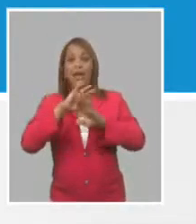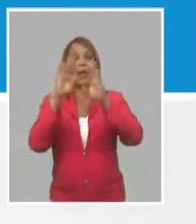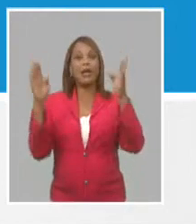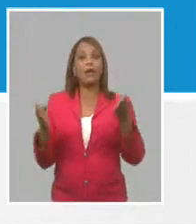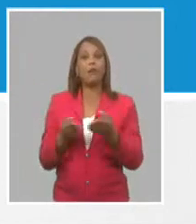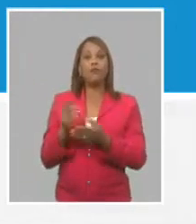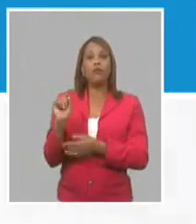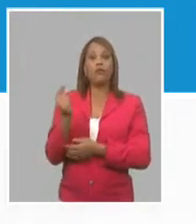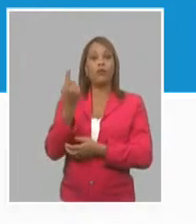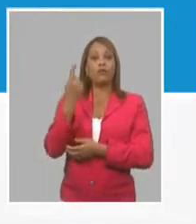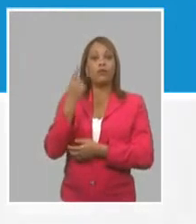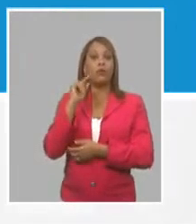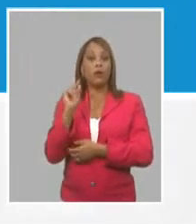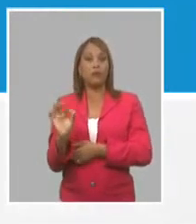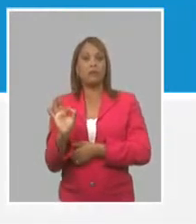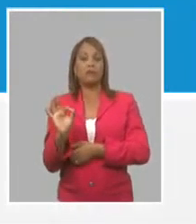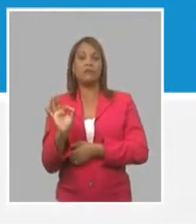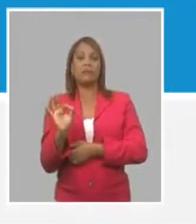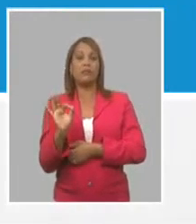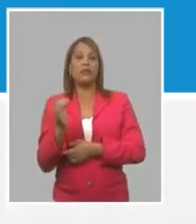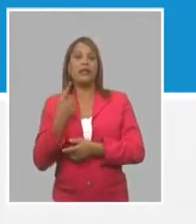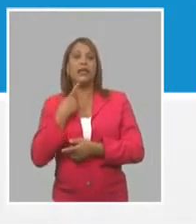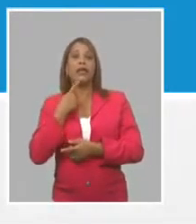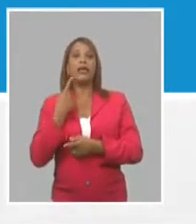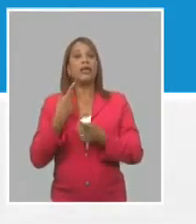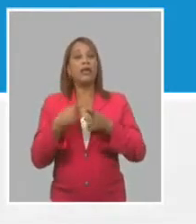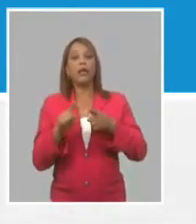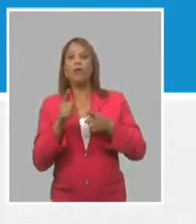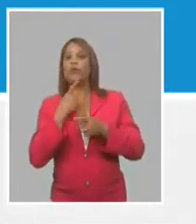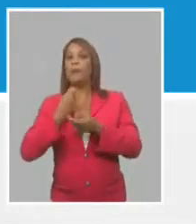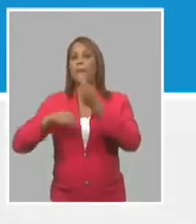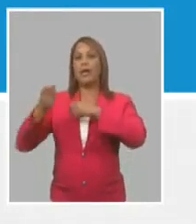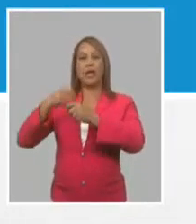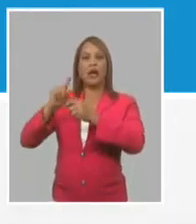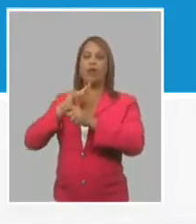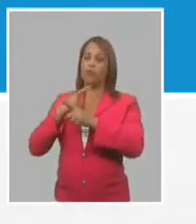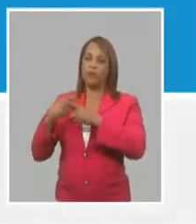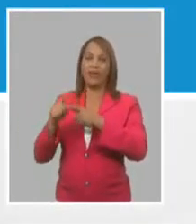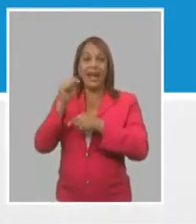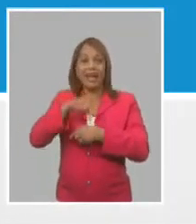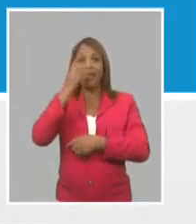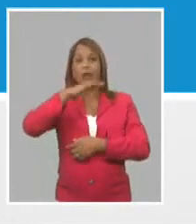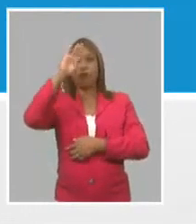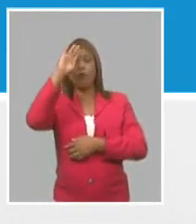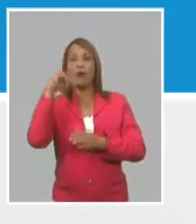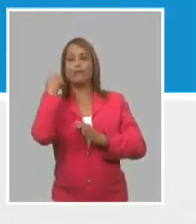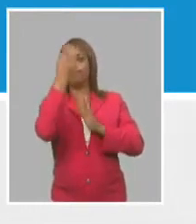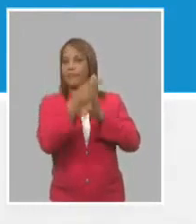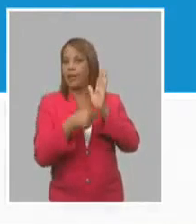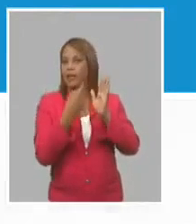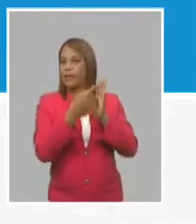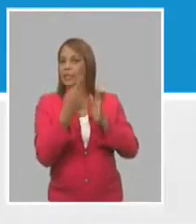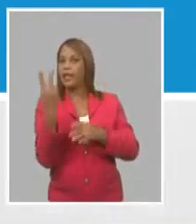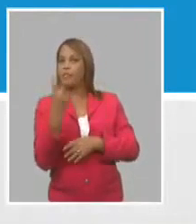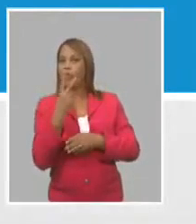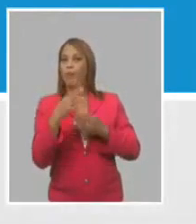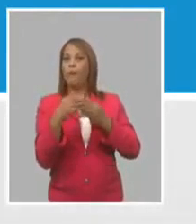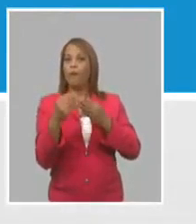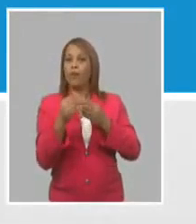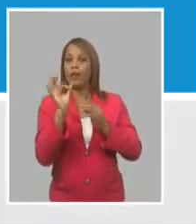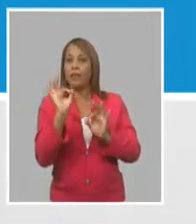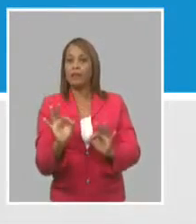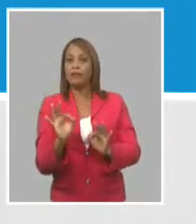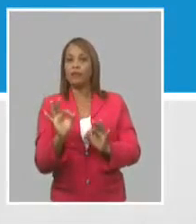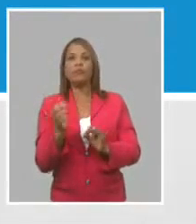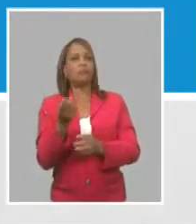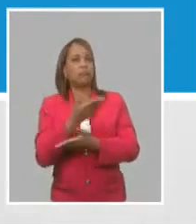una moneda de curso legal y otra que es una moneda del mercado. Mercado negro. Entonces, en Cuba hay unas características, que las dos monedas